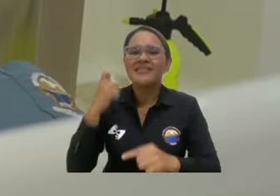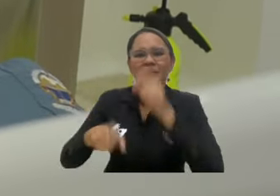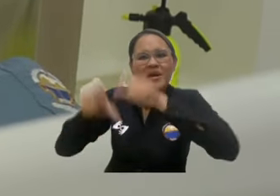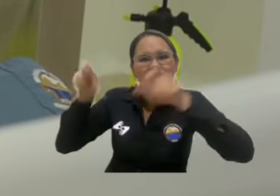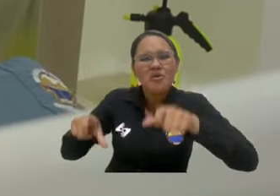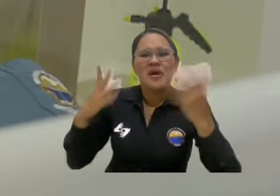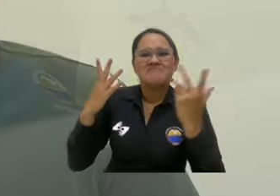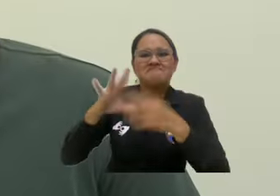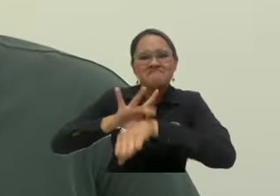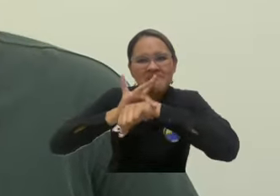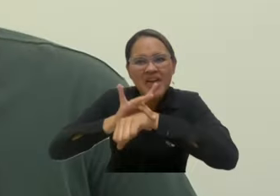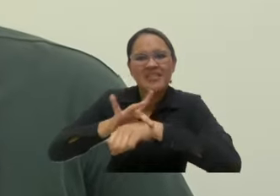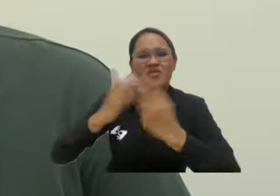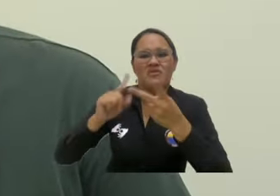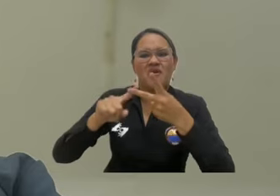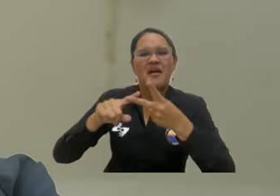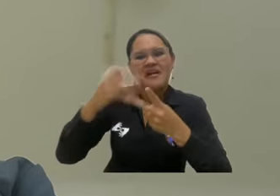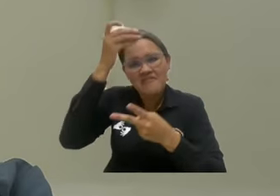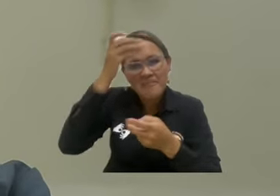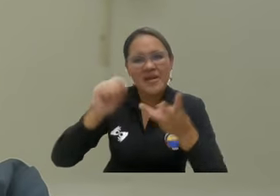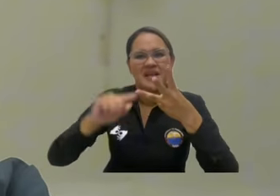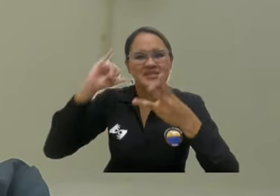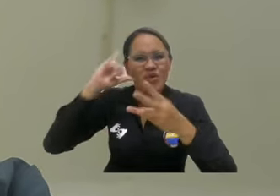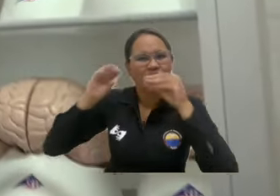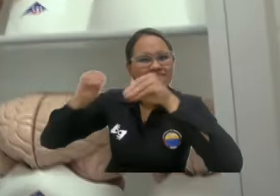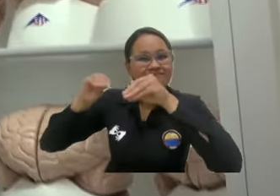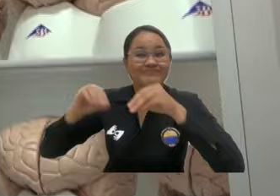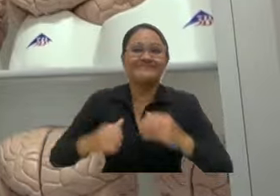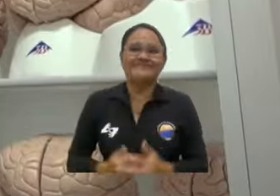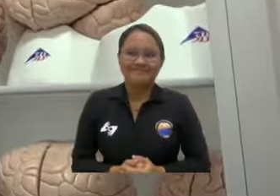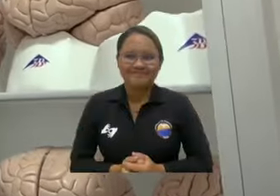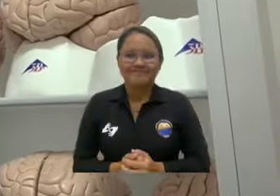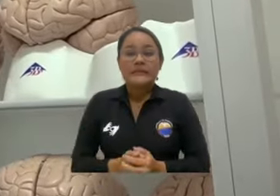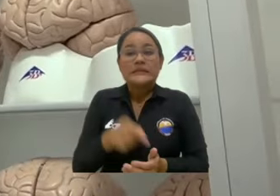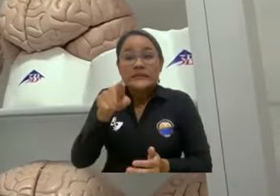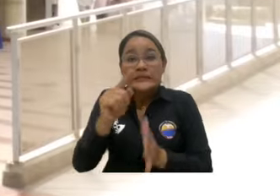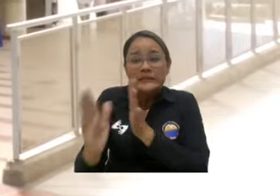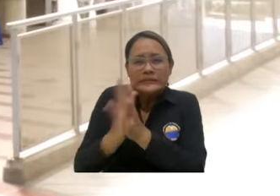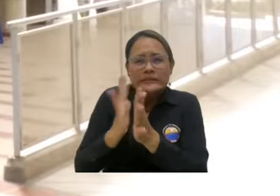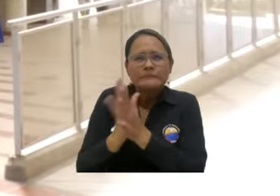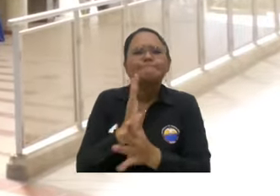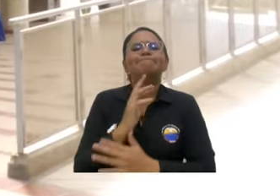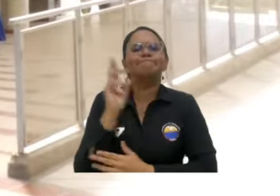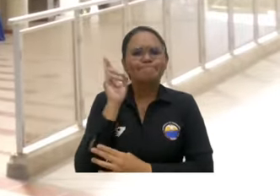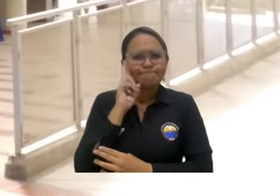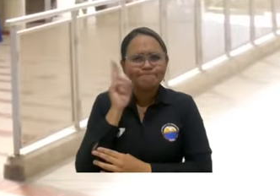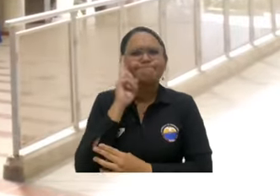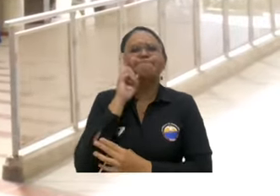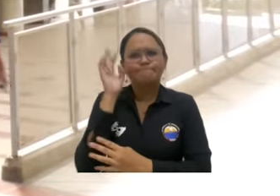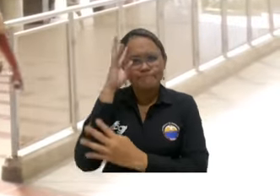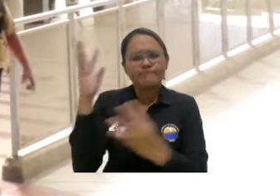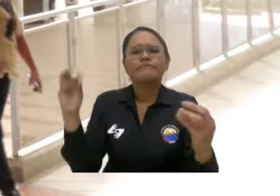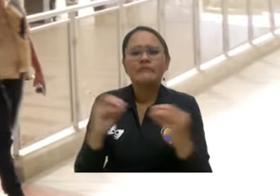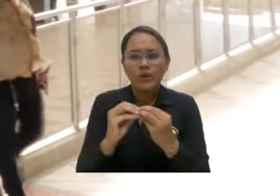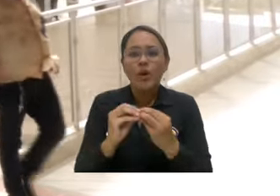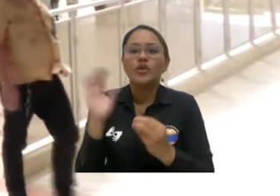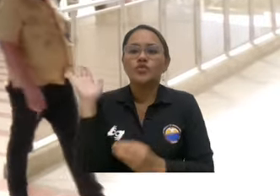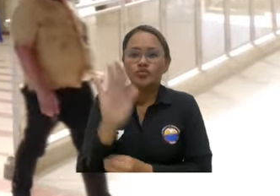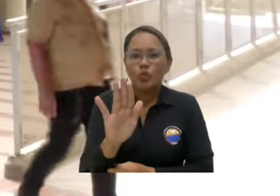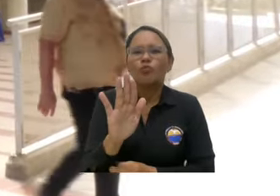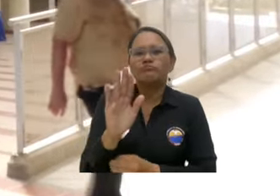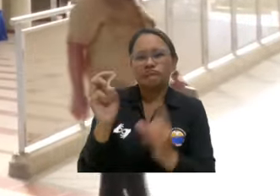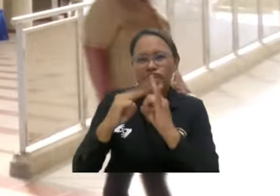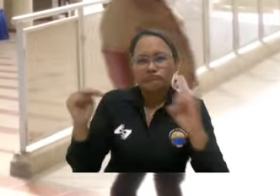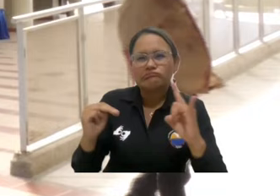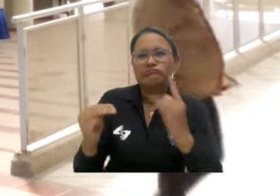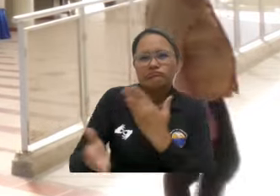no formamos más médicos, más enfermeras, más odontólogos, más psicólogos. Estamos sintonizados, coincidamos con esta demanda que hace la